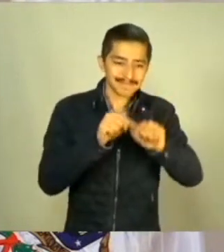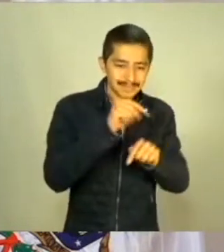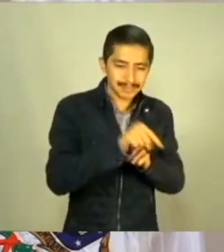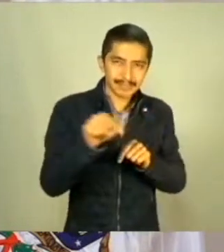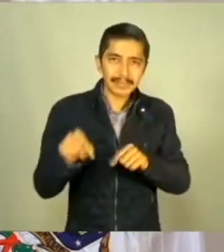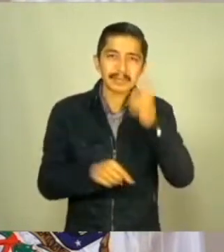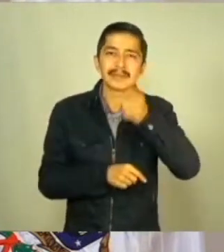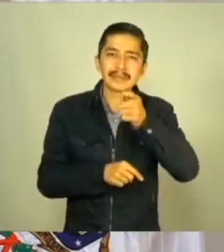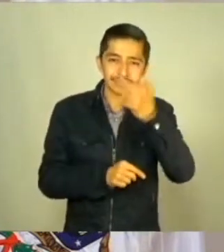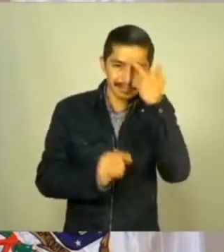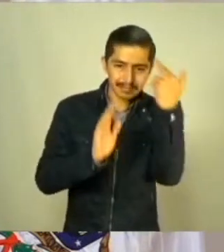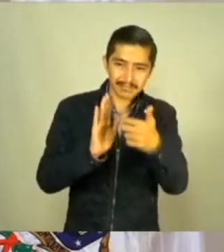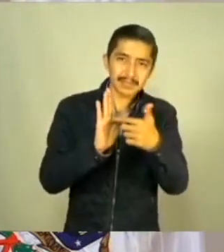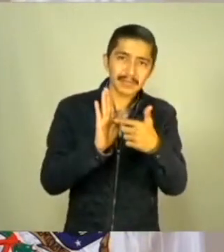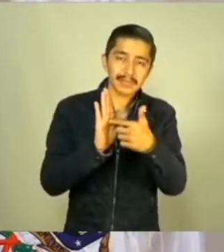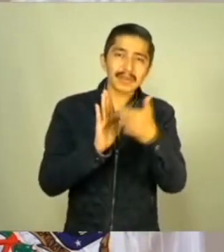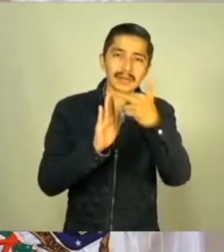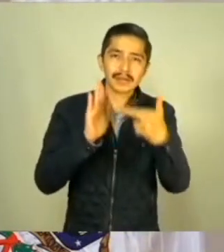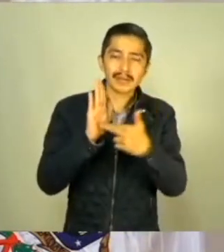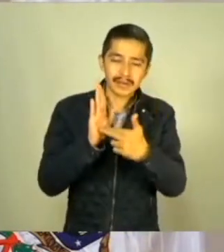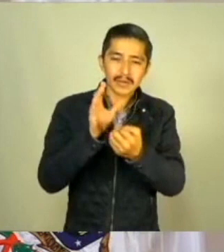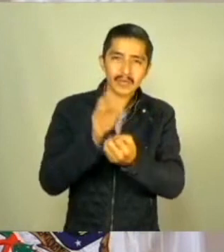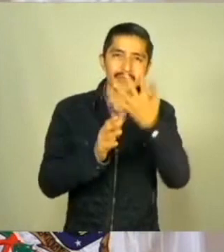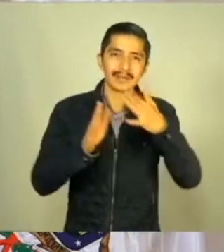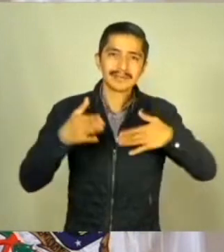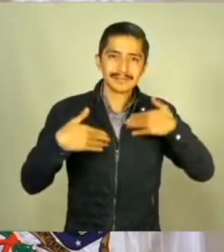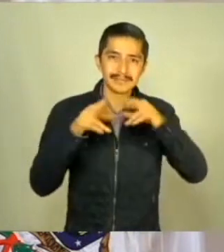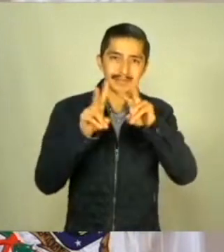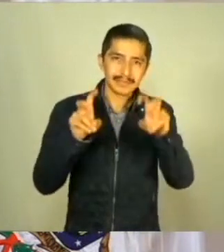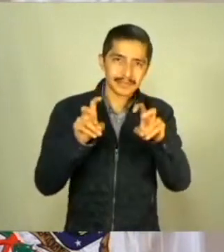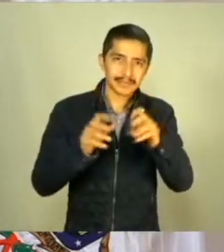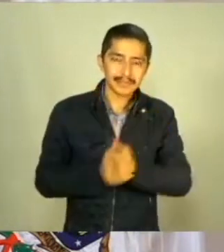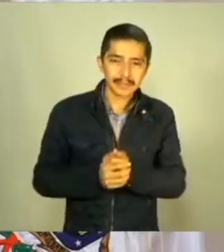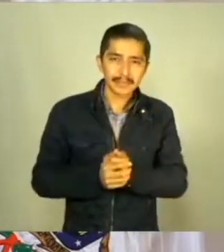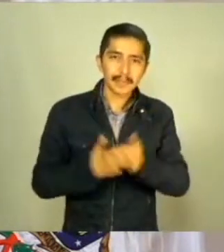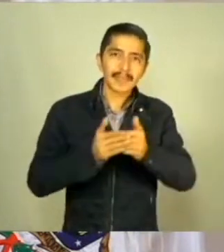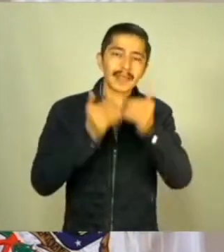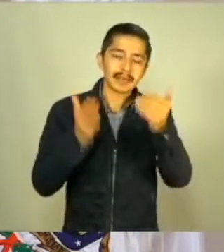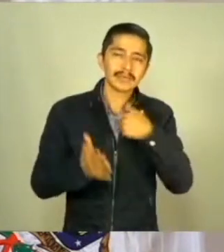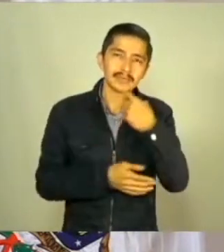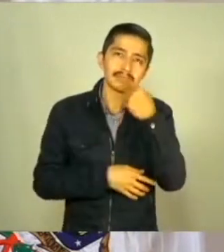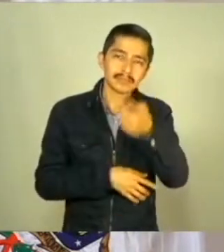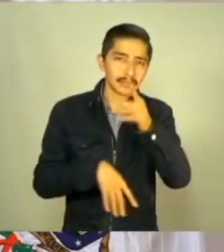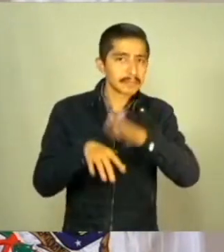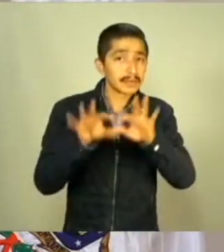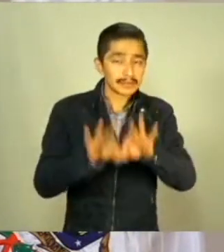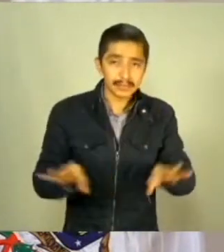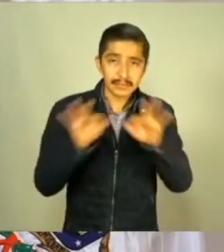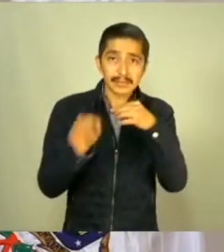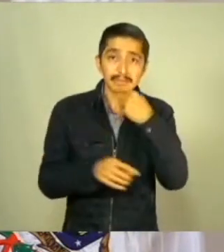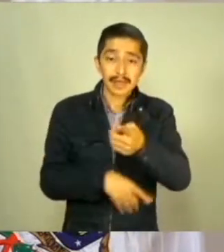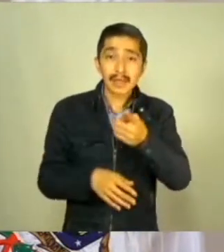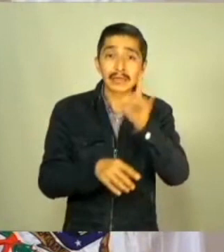respeten las reglas de la nueva convivencia quiero ser muy enfático que ante el